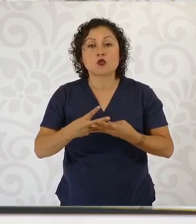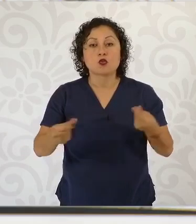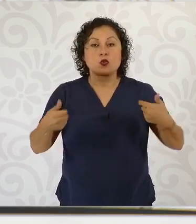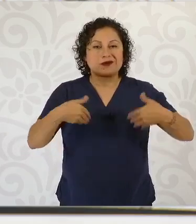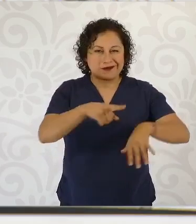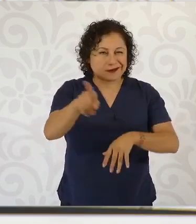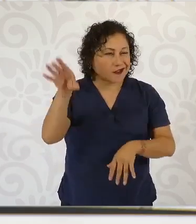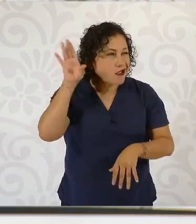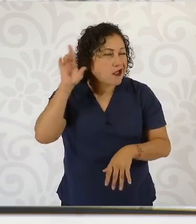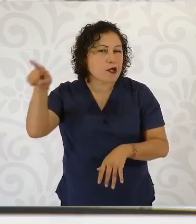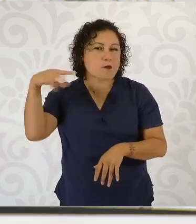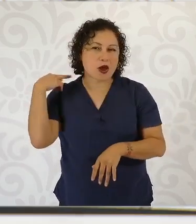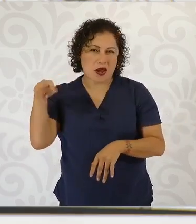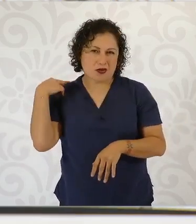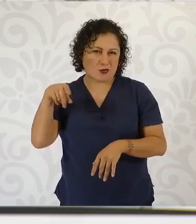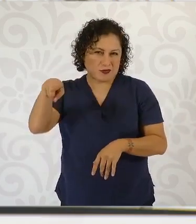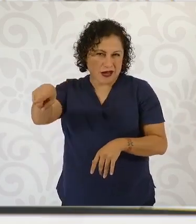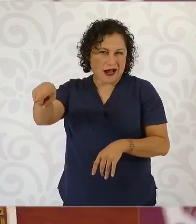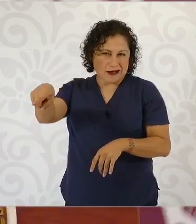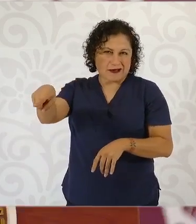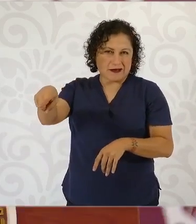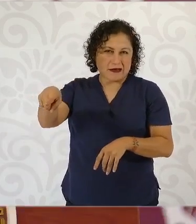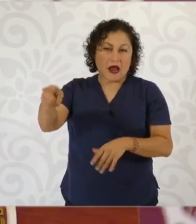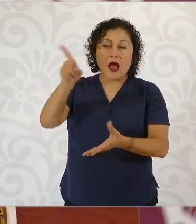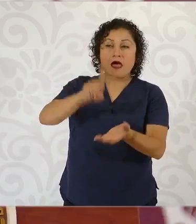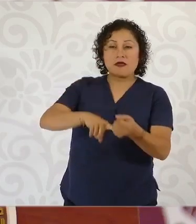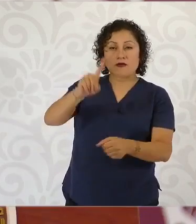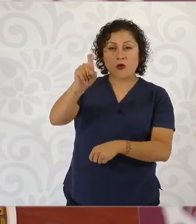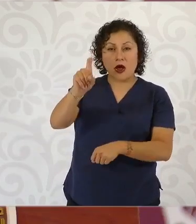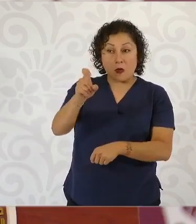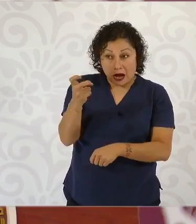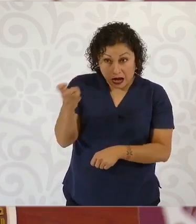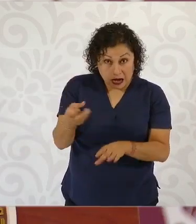que tenía agua en vez de medicamento. Nosotros no somos eso.